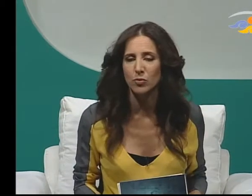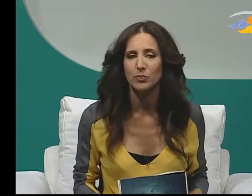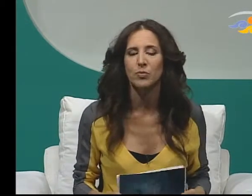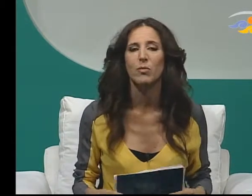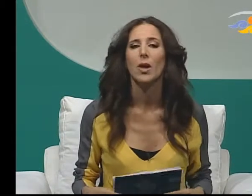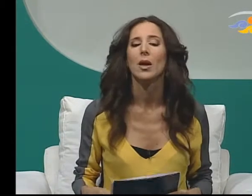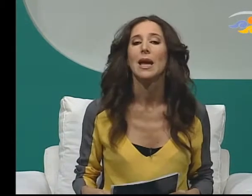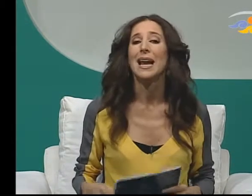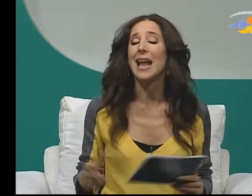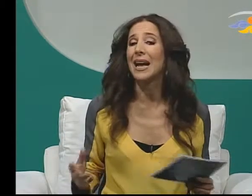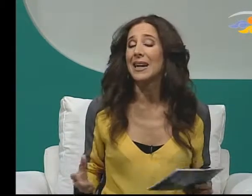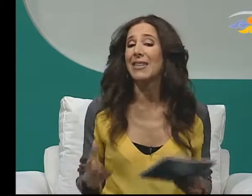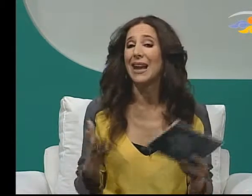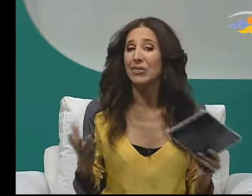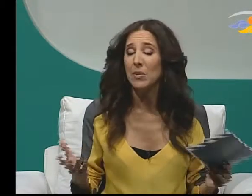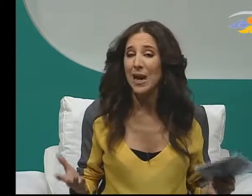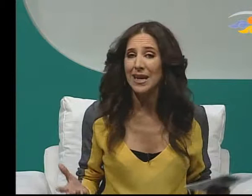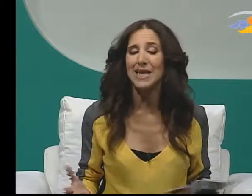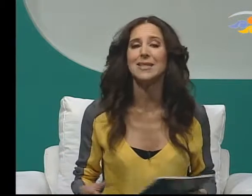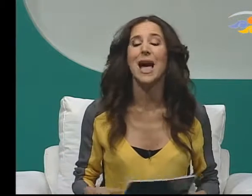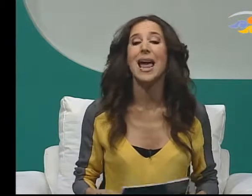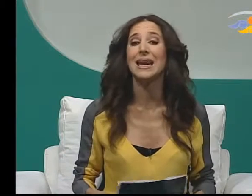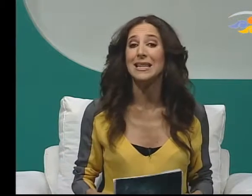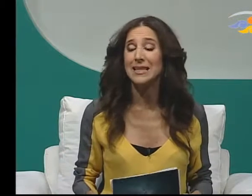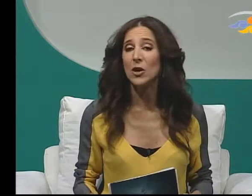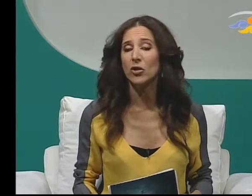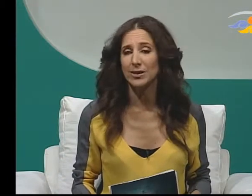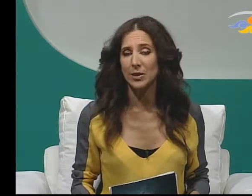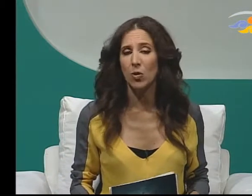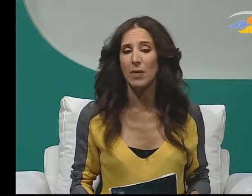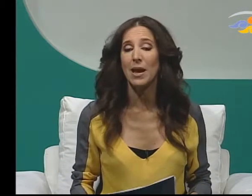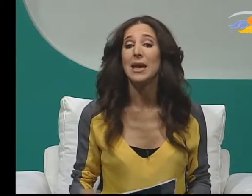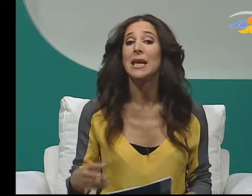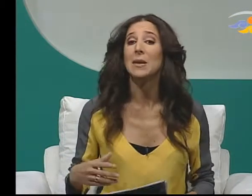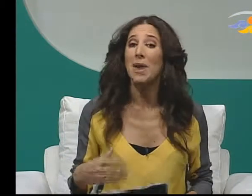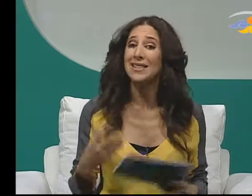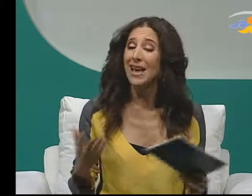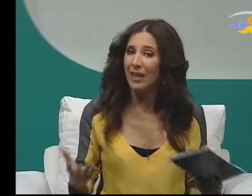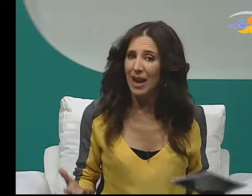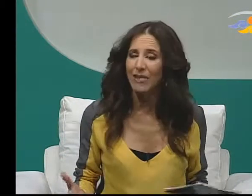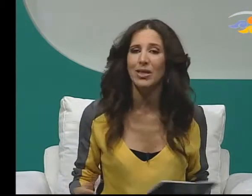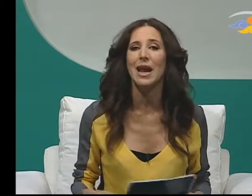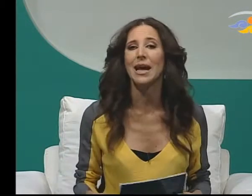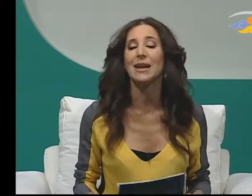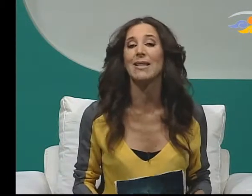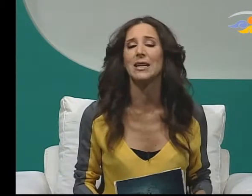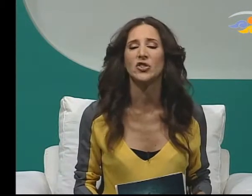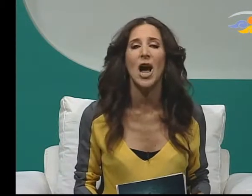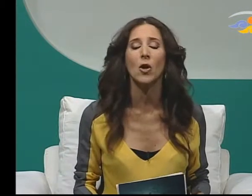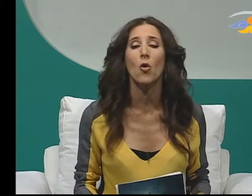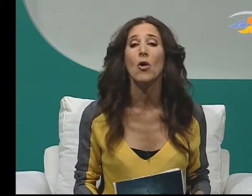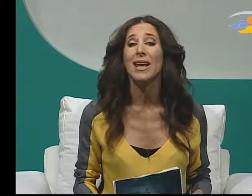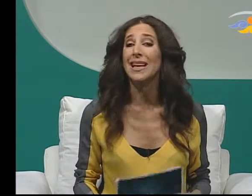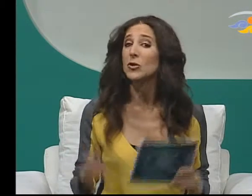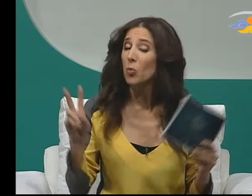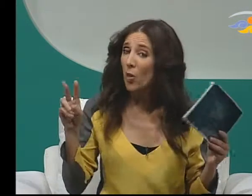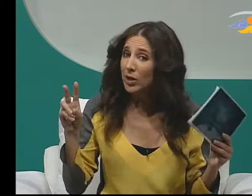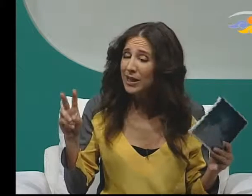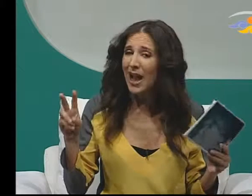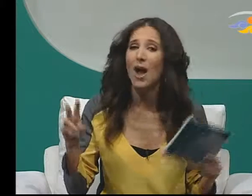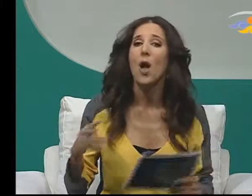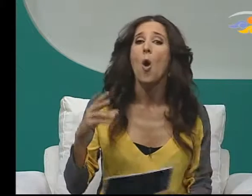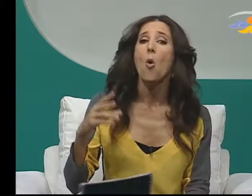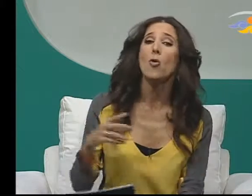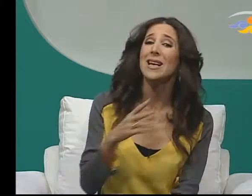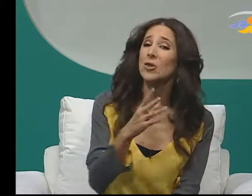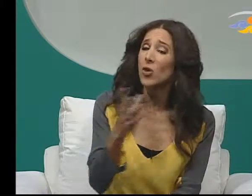extranjeros. La guerra de la Triple Alianza en el siglo XIX y más adelante la guerra del Chaco, que